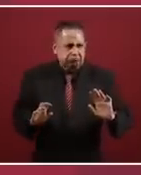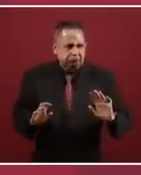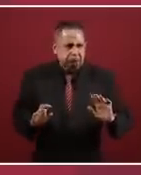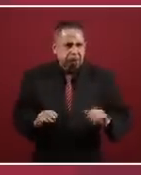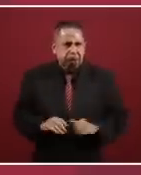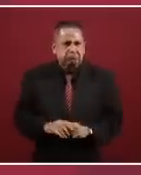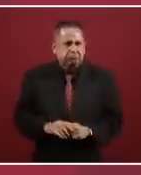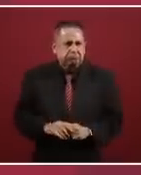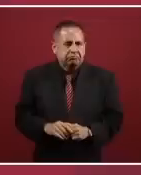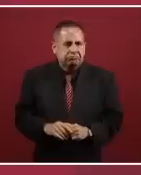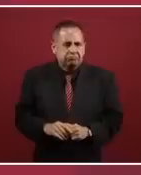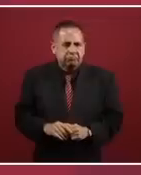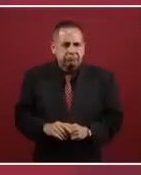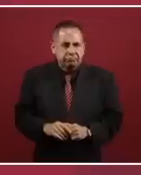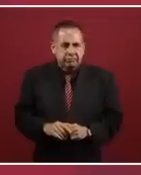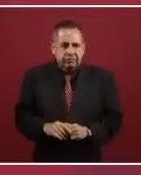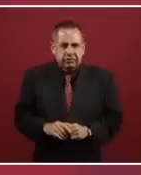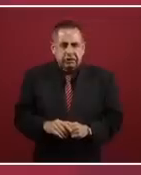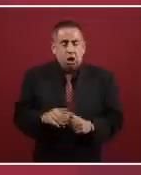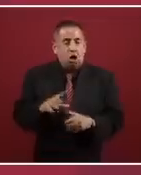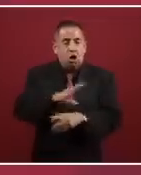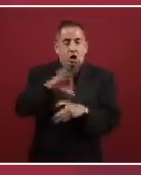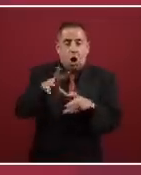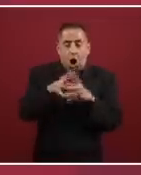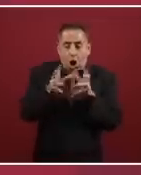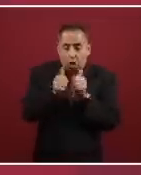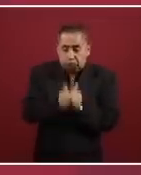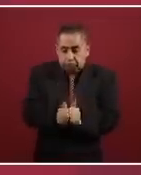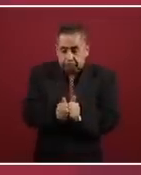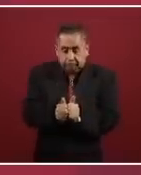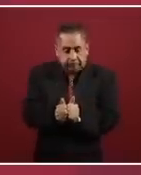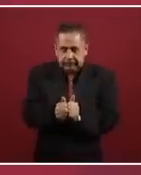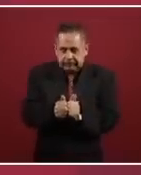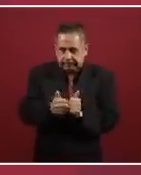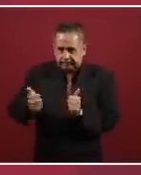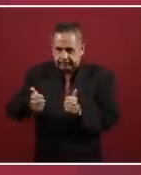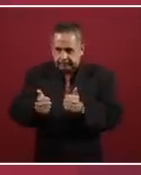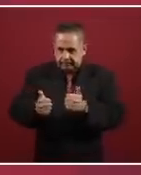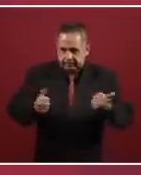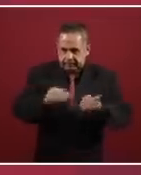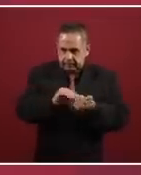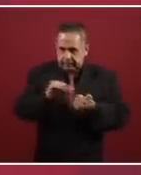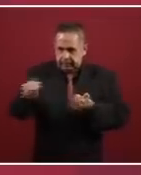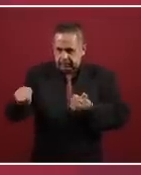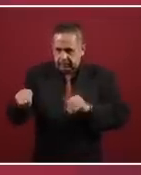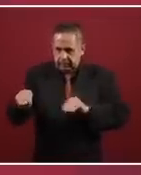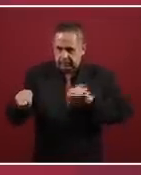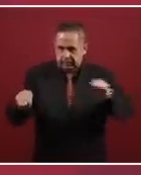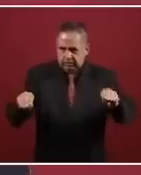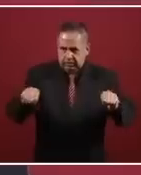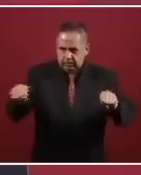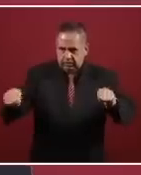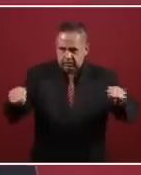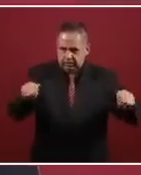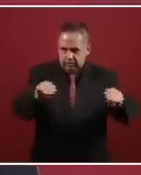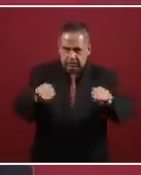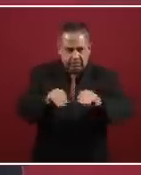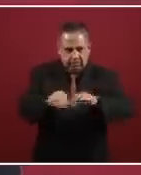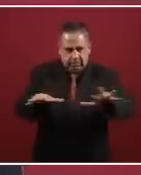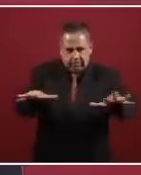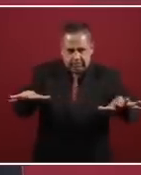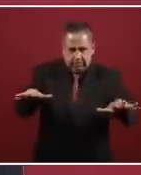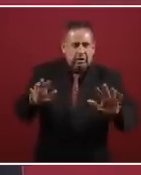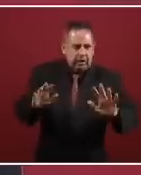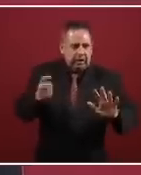la descentralización del gobierno. Y repito,